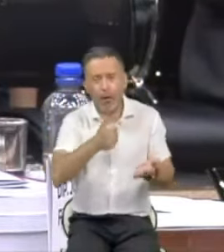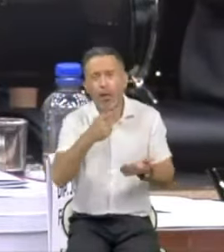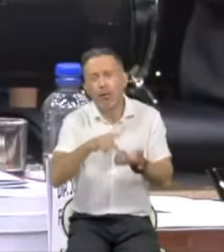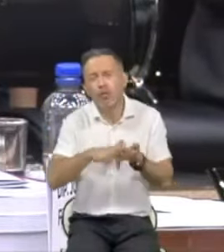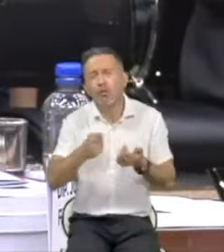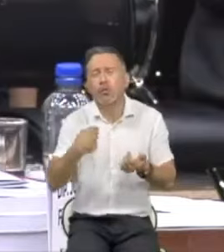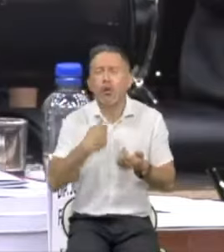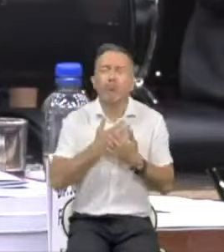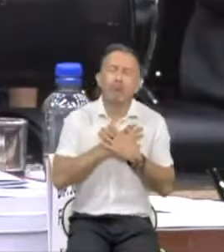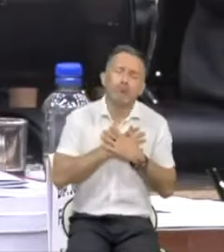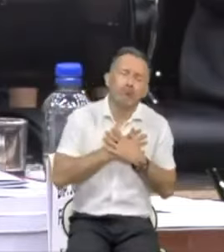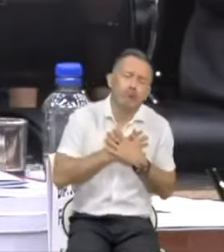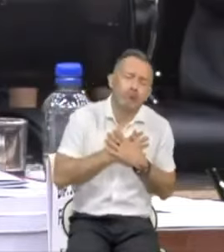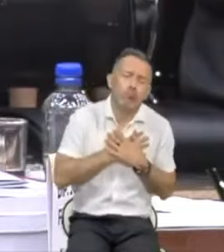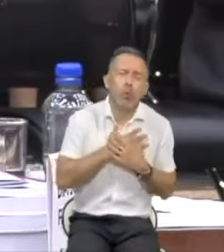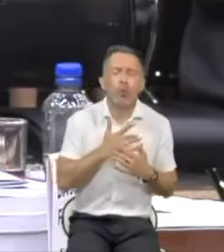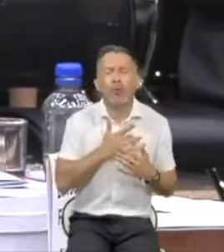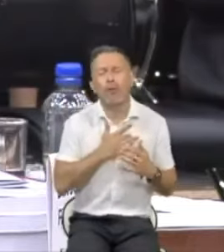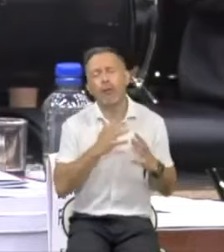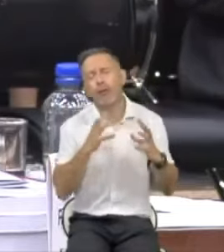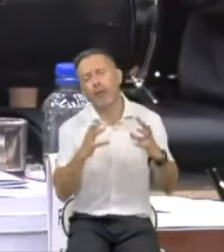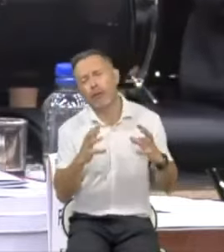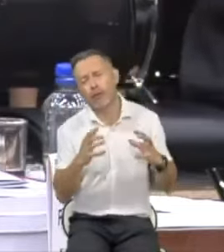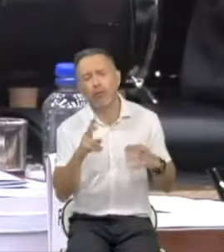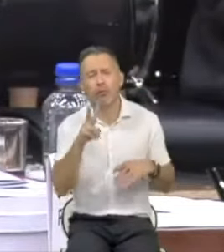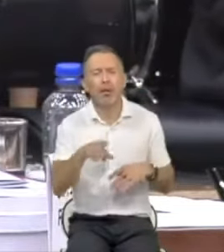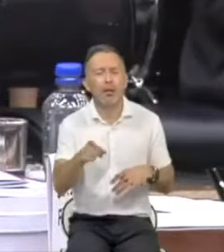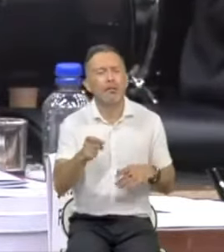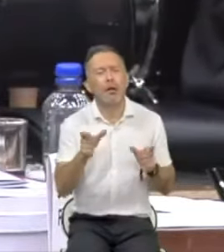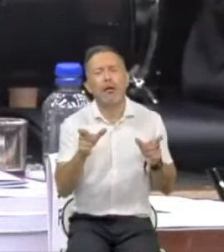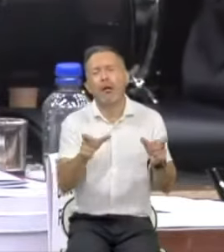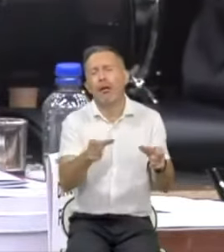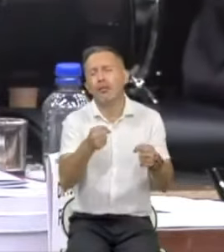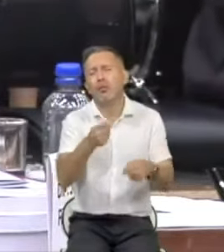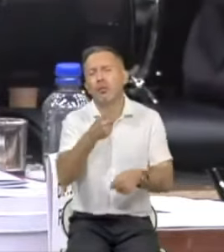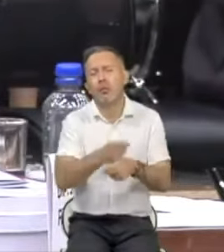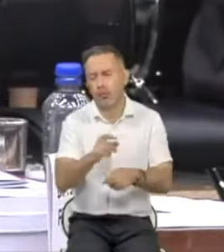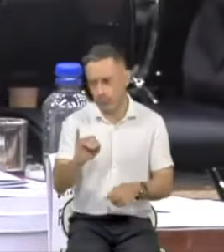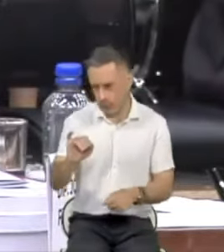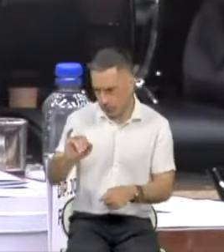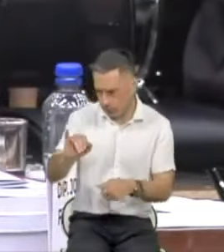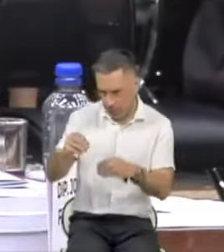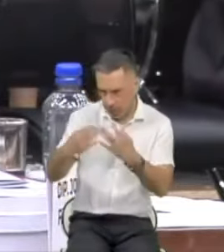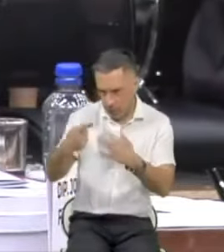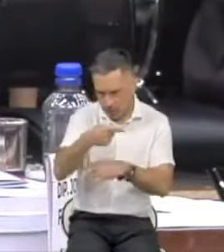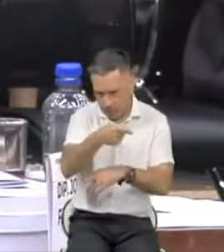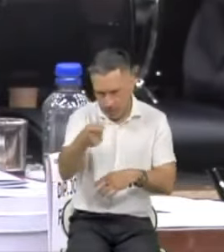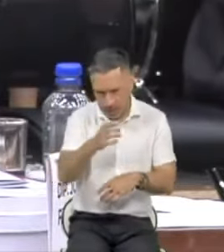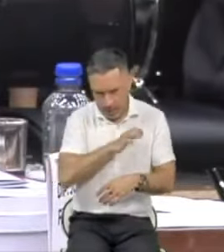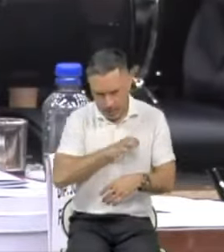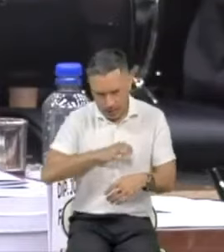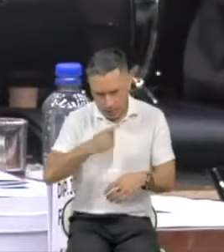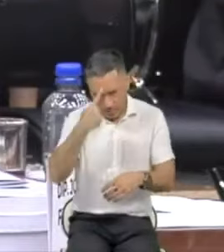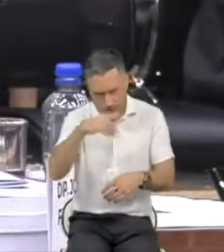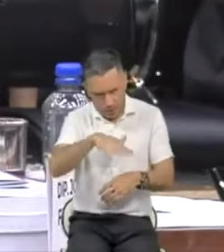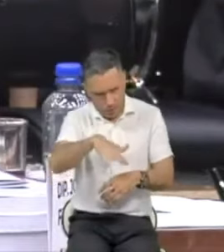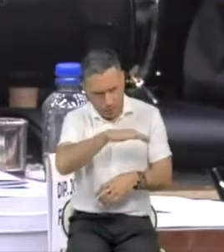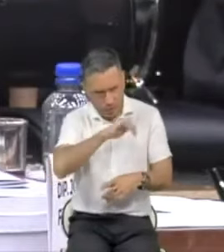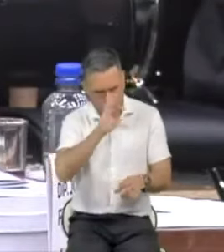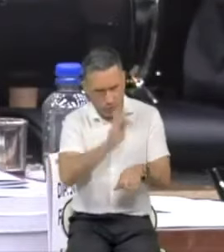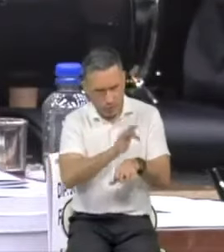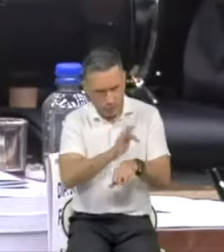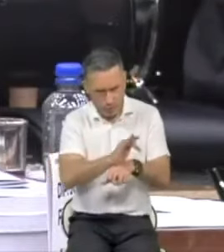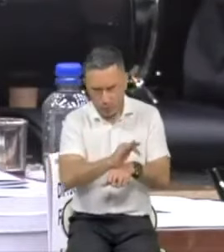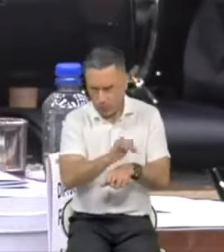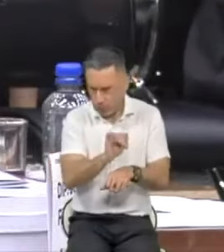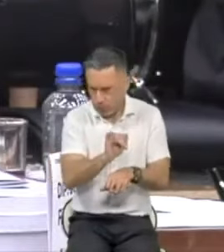humanitaria de que haya la seguridad Pues claro que queremos seguridad no solo para los candidatos para el pueblo todo que para eso